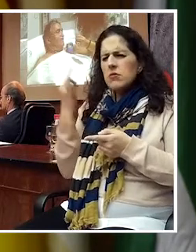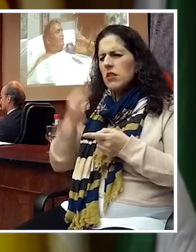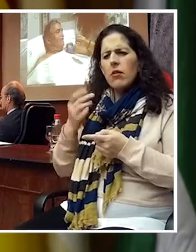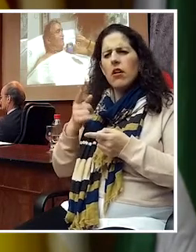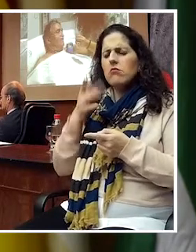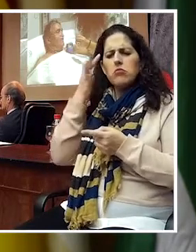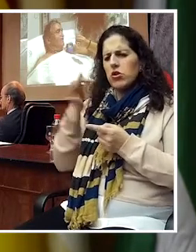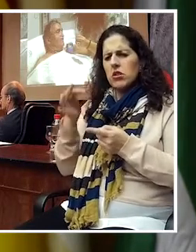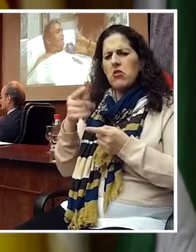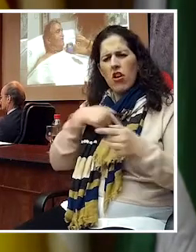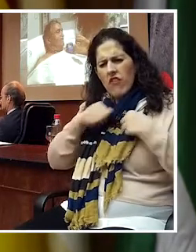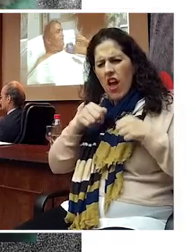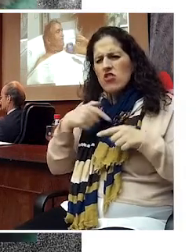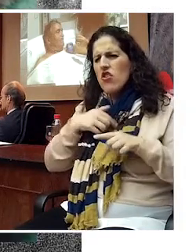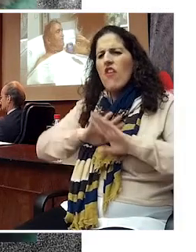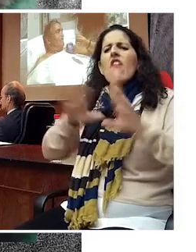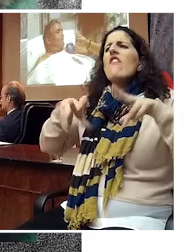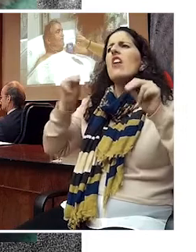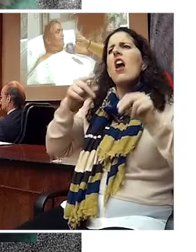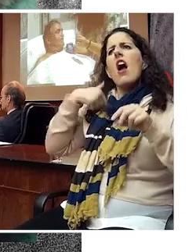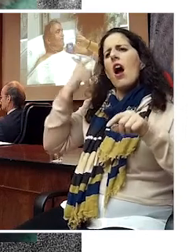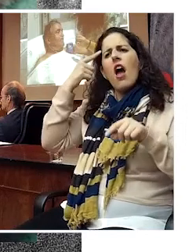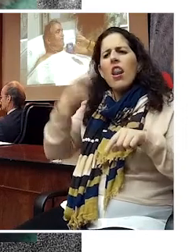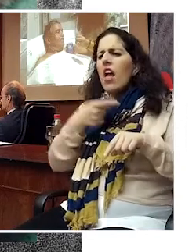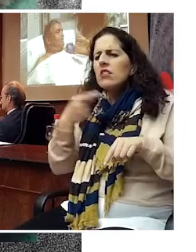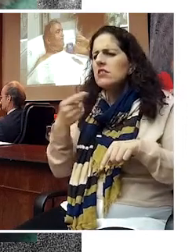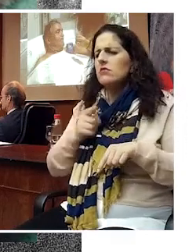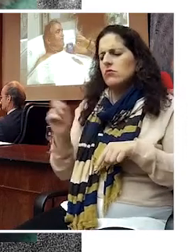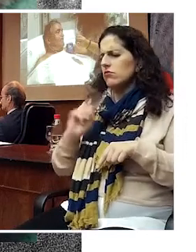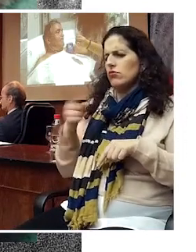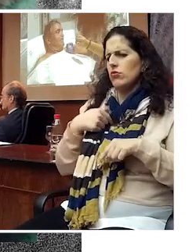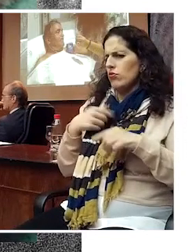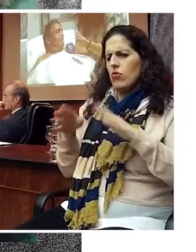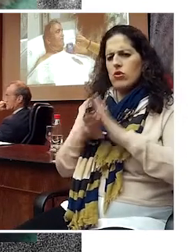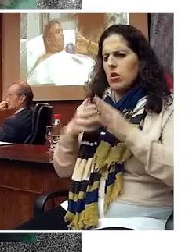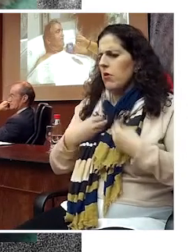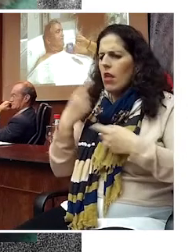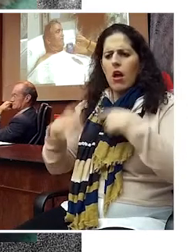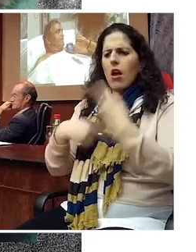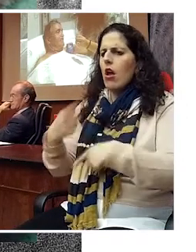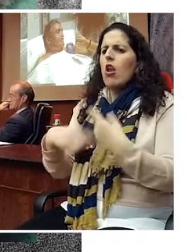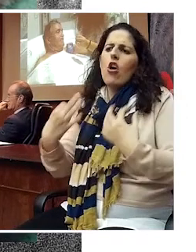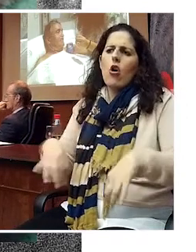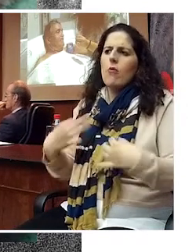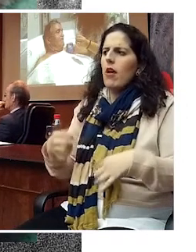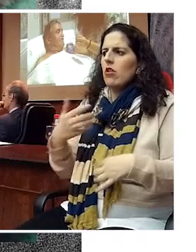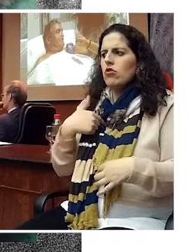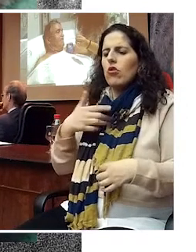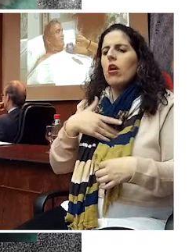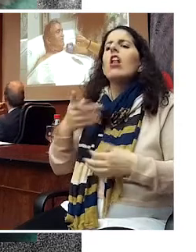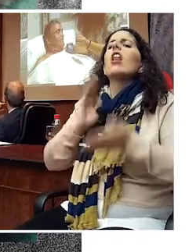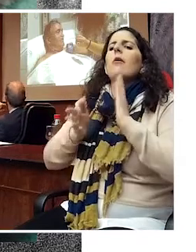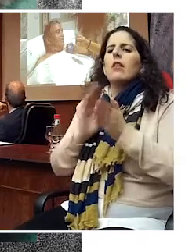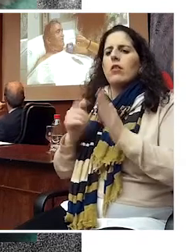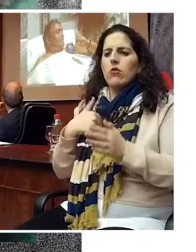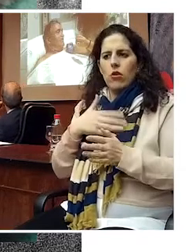bien. Decidió que el infarto no iba a ser un estigma, que él iba a seguir haciendo su vida normal y que él quería hacer la rehabilitación.